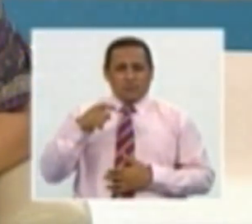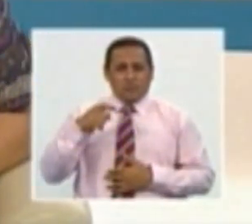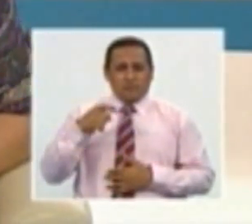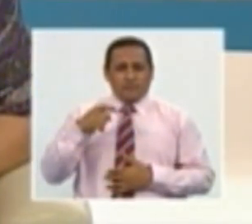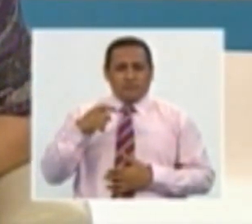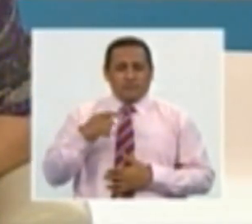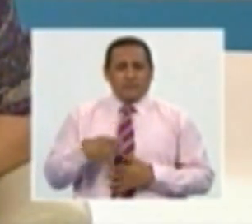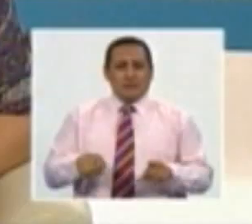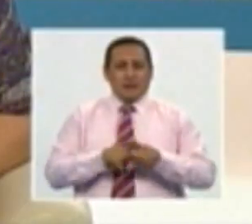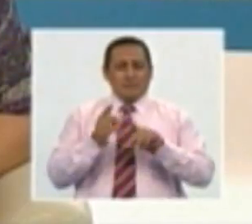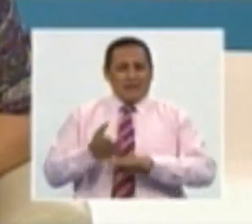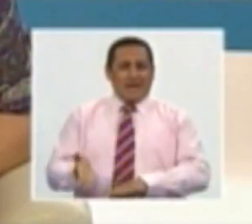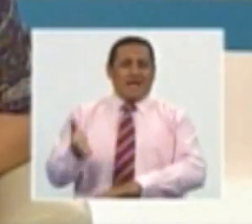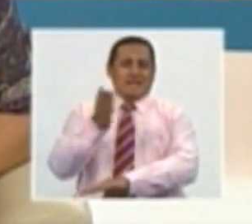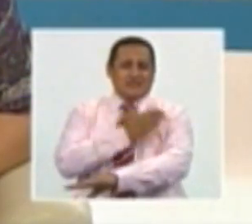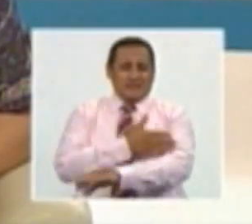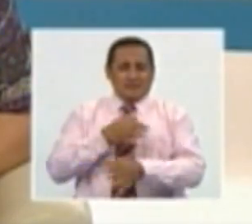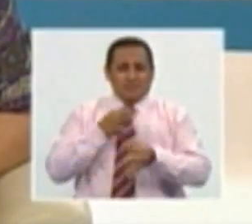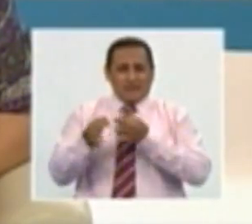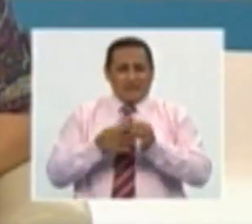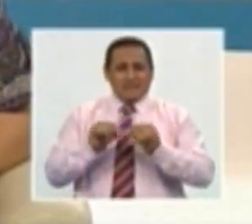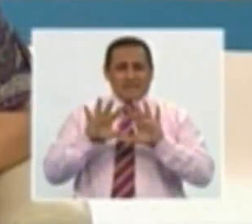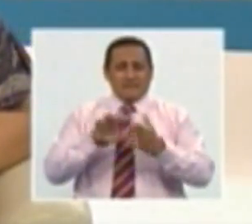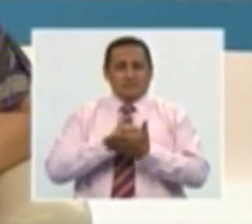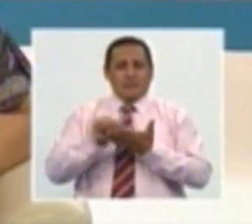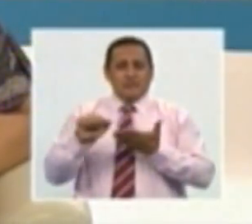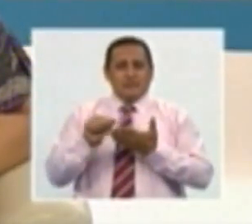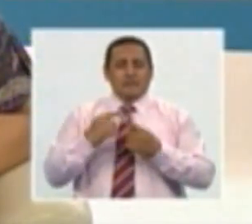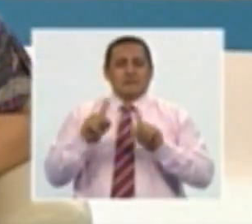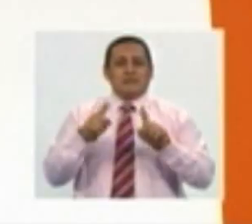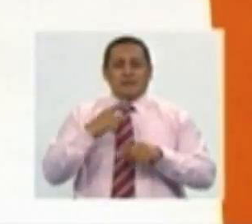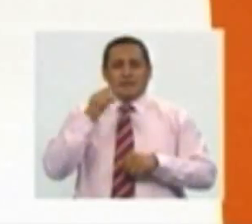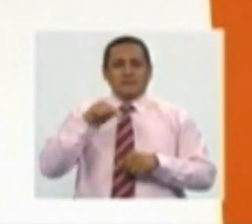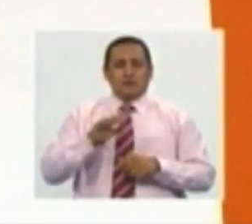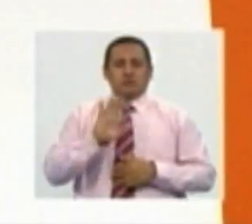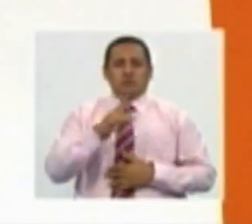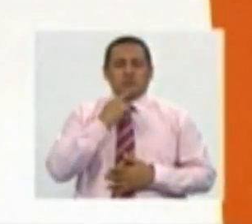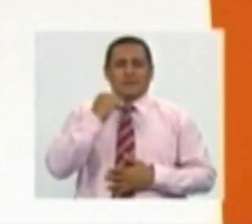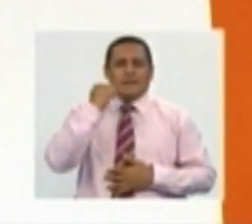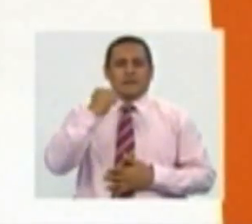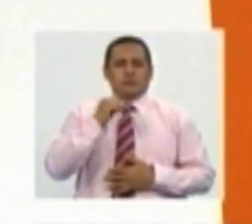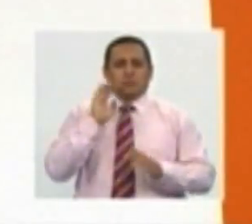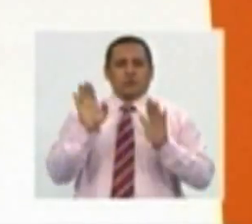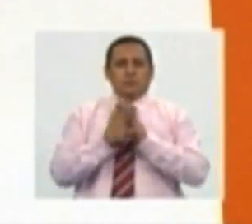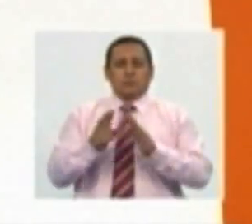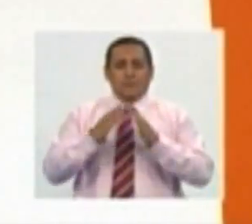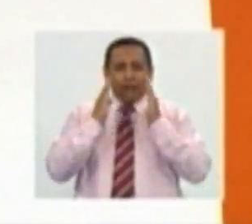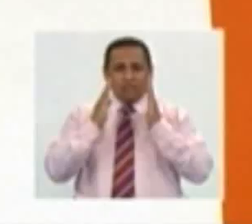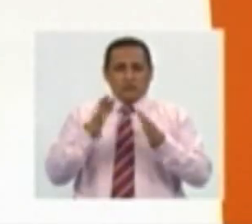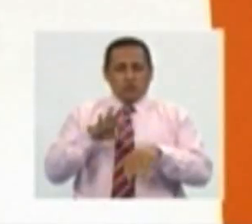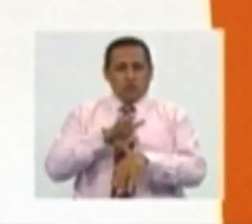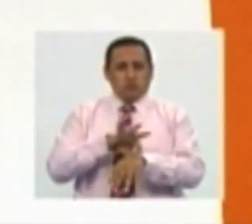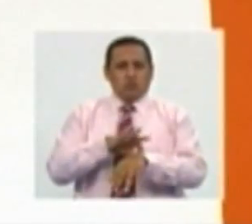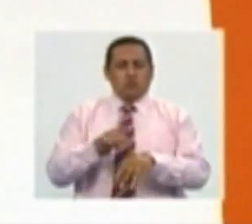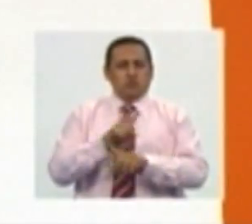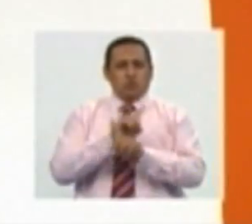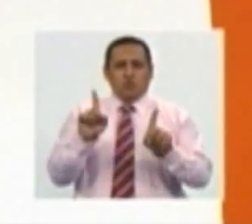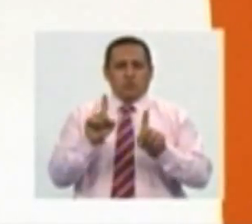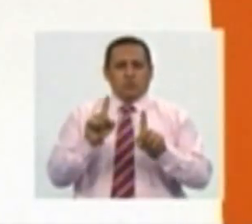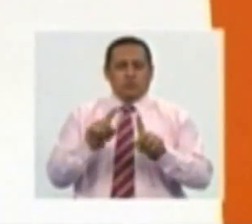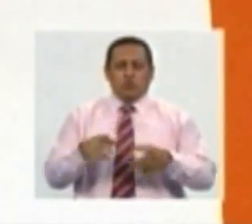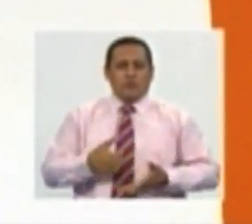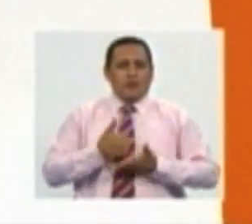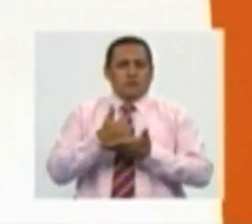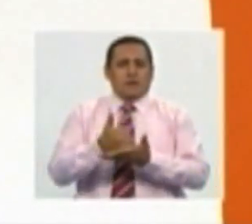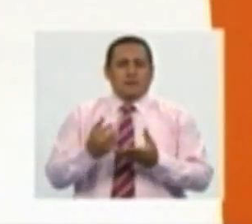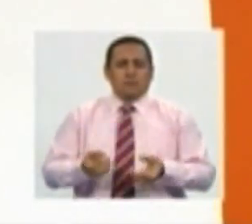necesario tanta antelación, o sea, estos 10 meses. En ese caso sí le asiste el derecho. O sea, para la atención médica, en realidad